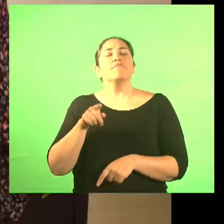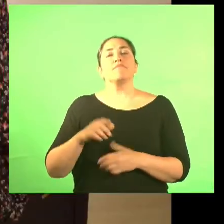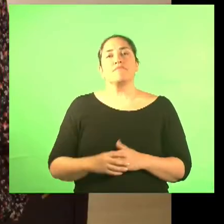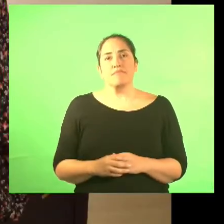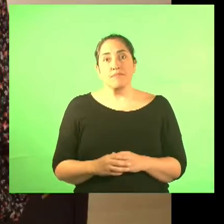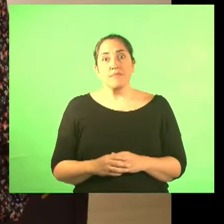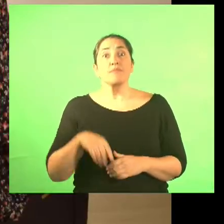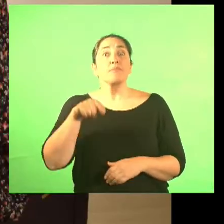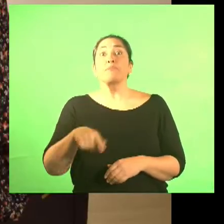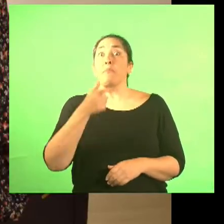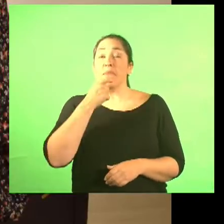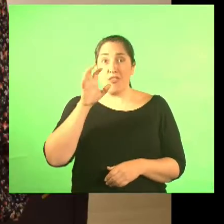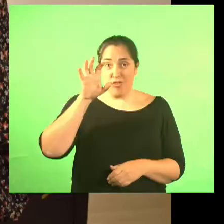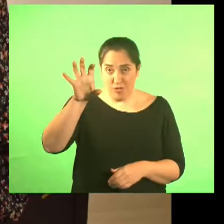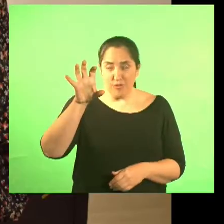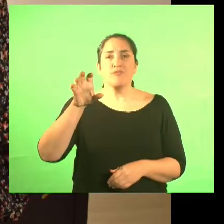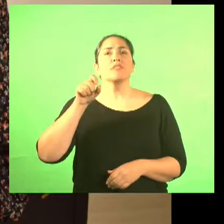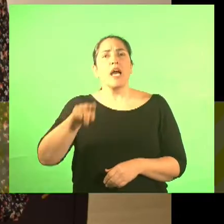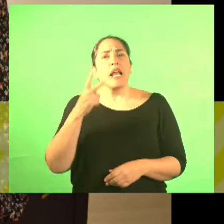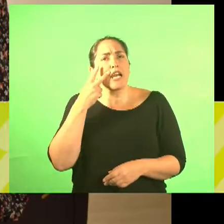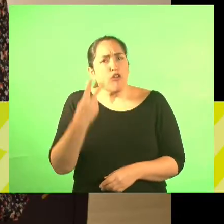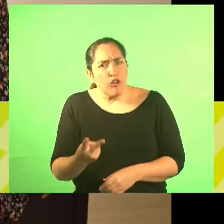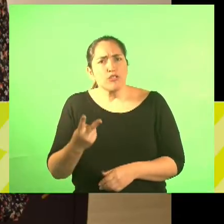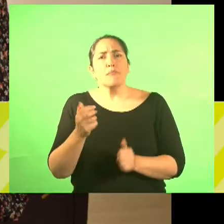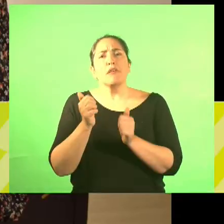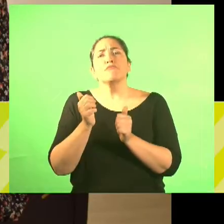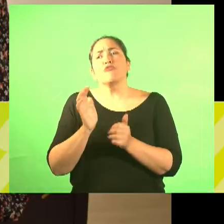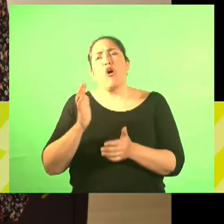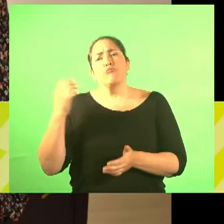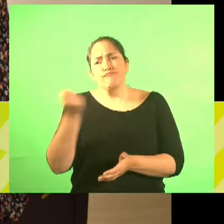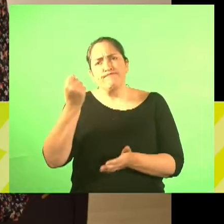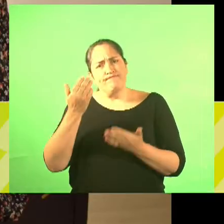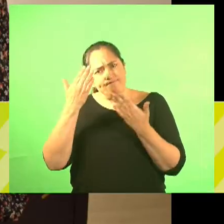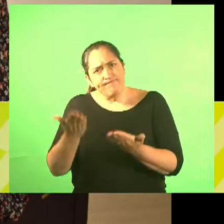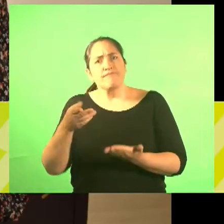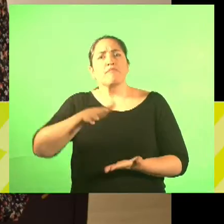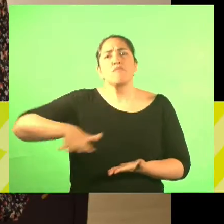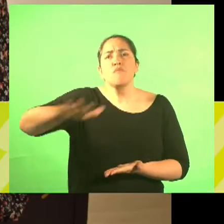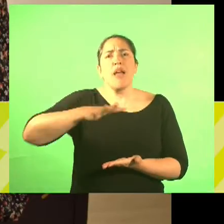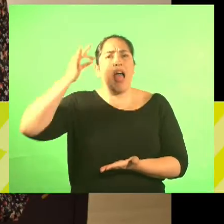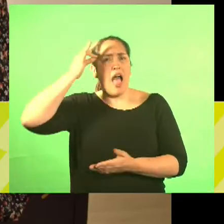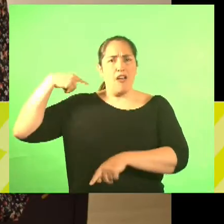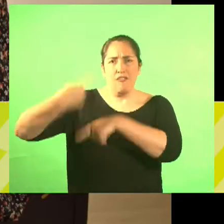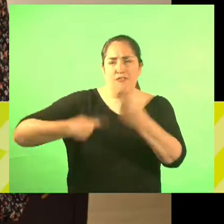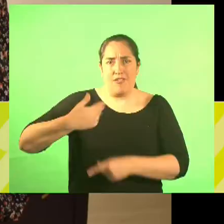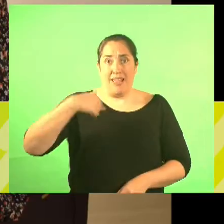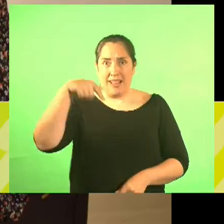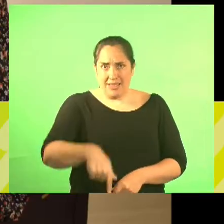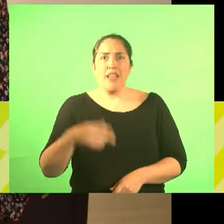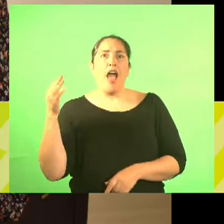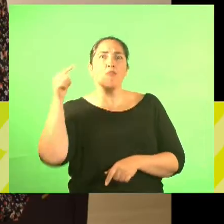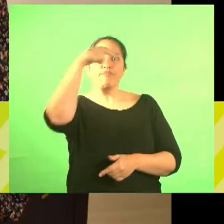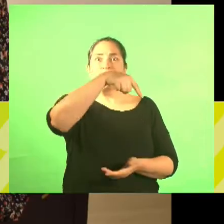Mendoza. La Comisión para el Reconocimiento Histórico de la Comunidad Afroargentina visitó la provincia. Con